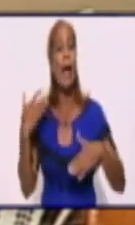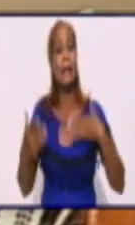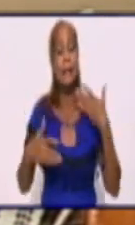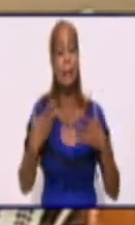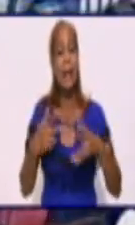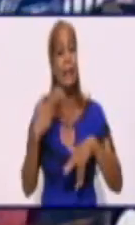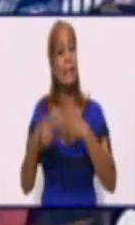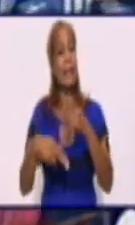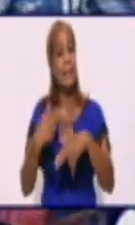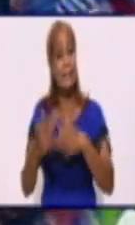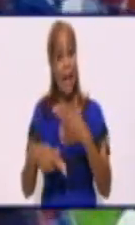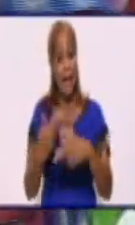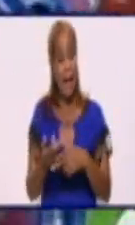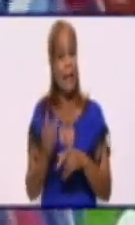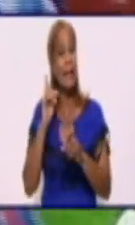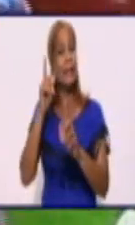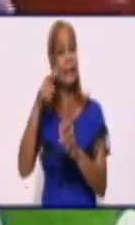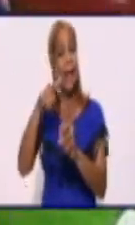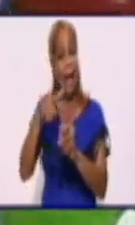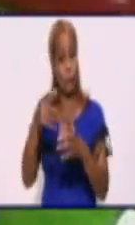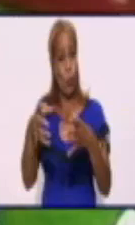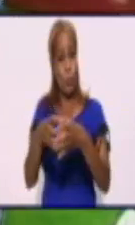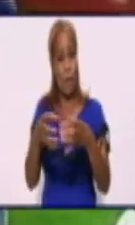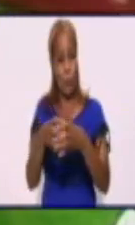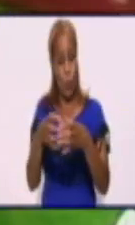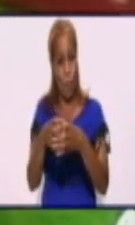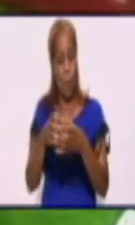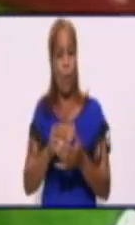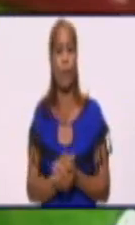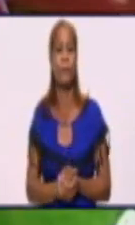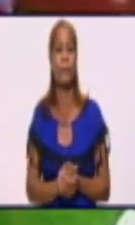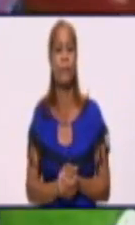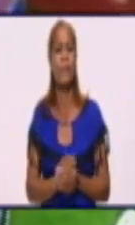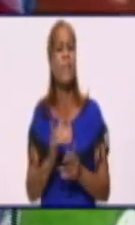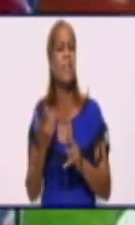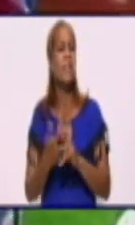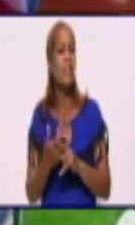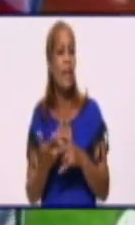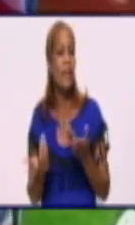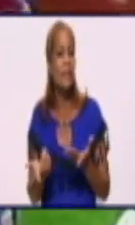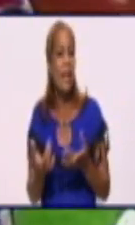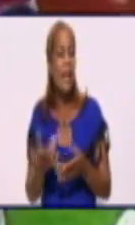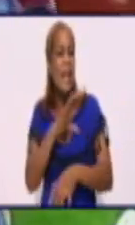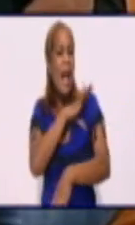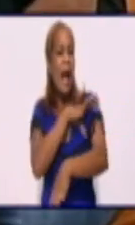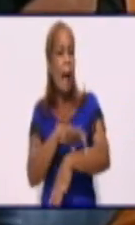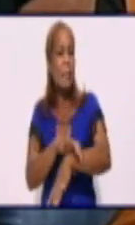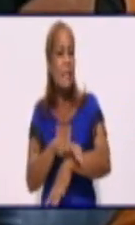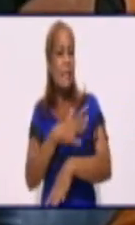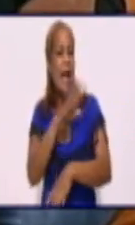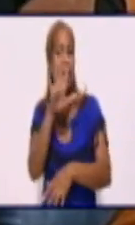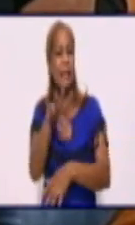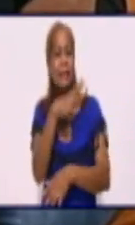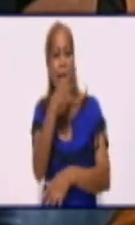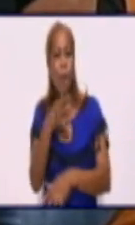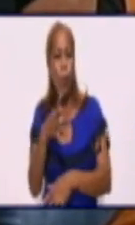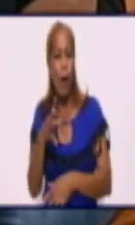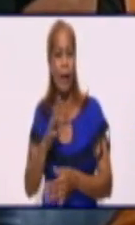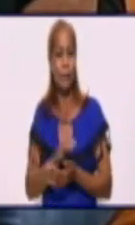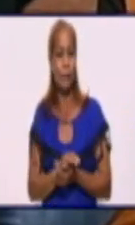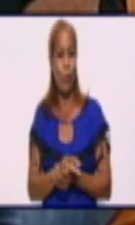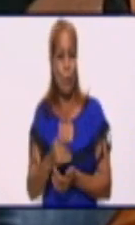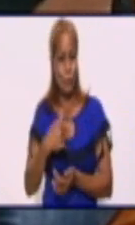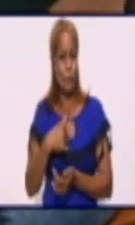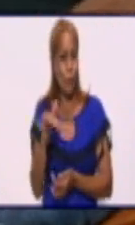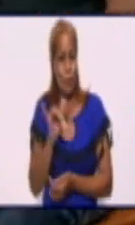Escénicas. Así es. Ah, ya. Y el de la camisa de cuadro. Yo tengo una camisa parecida a esa. ¡Ah! ¿Sí? ¡Por eso la